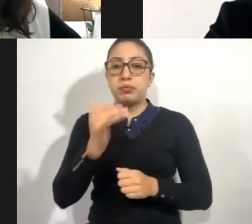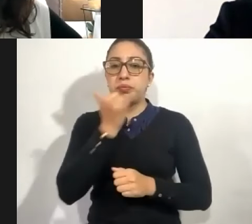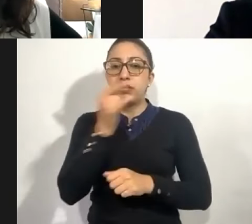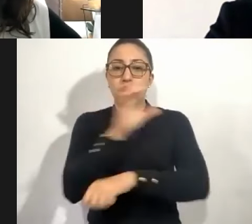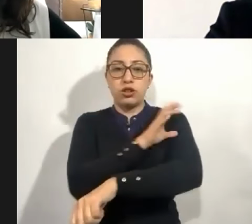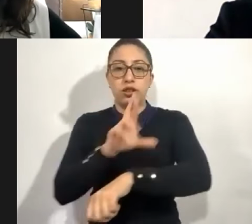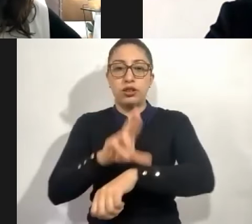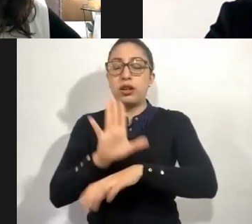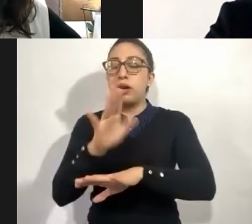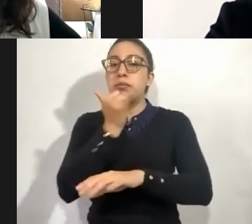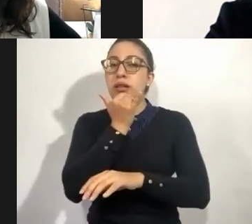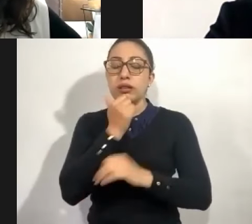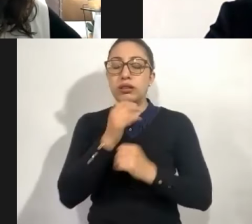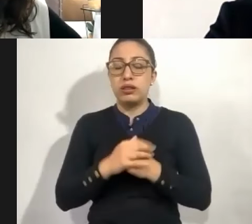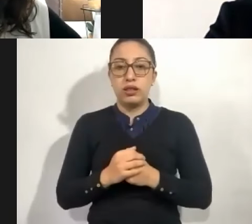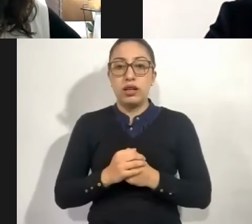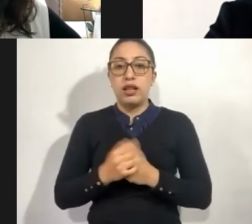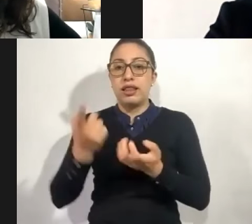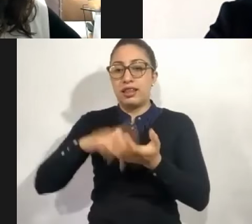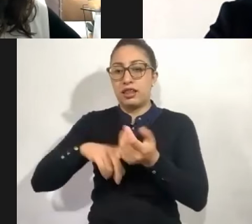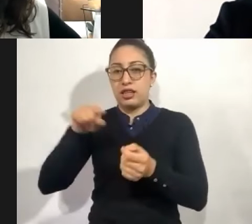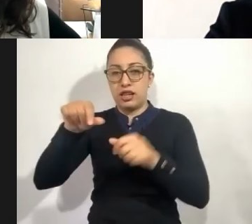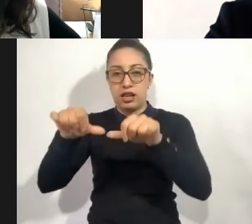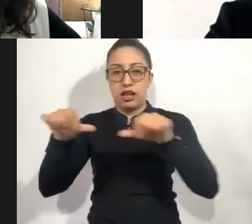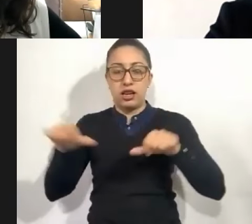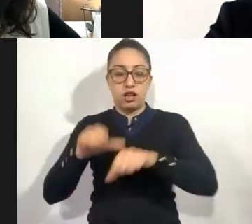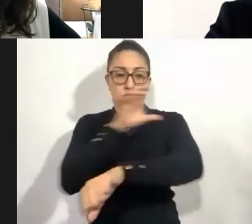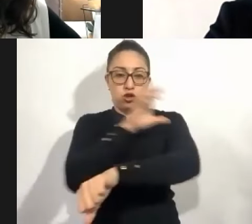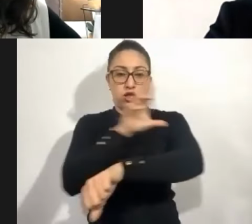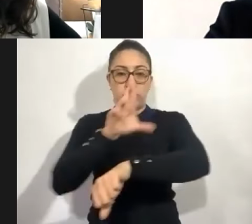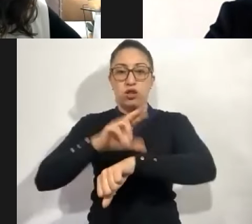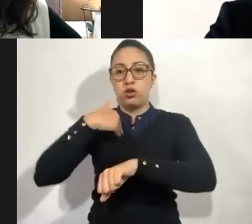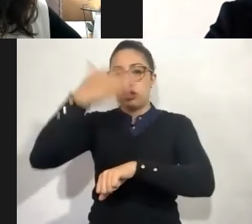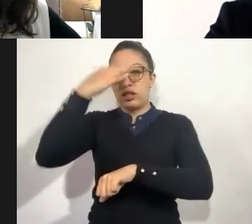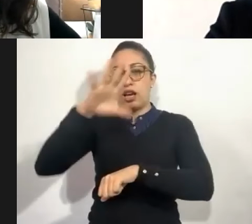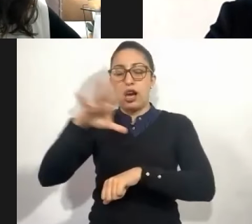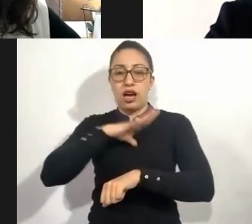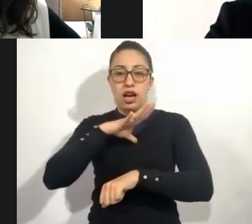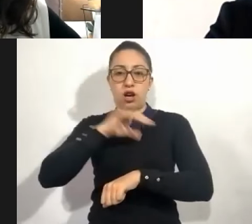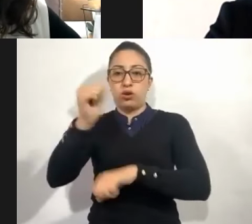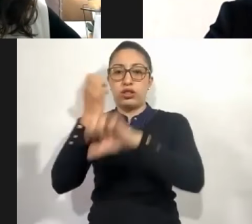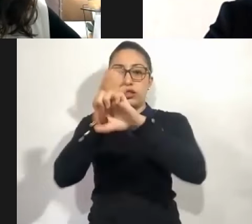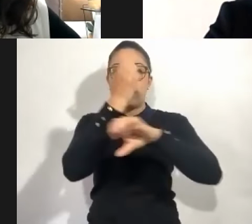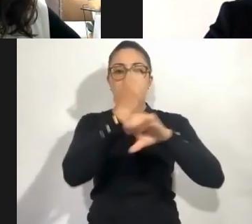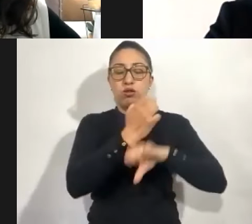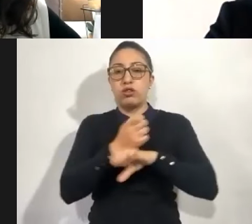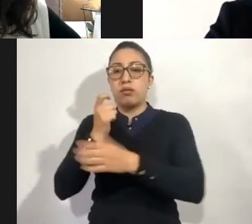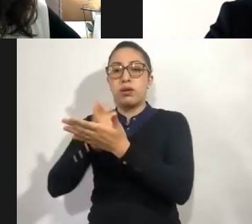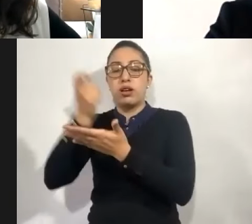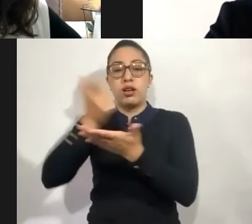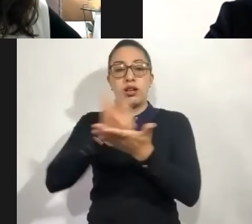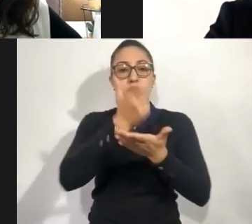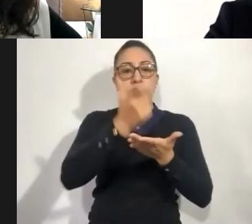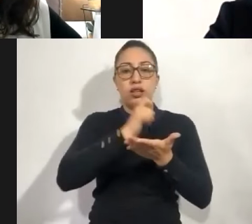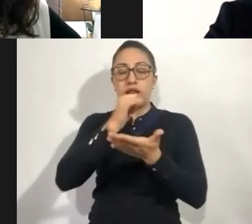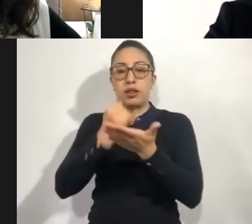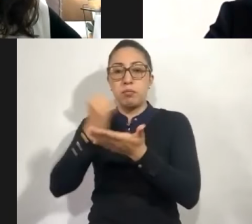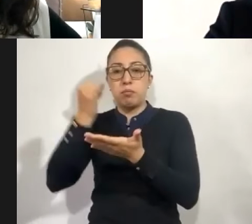finalmente, en la coordinación fiscal con otras entidades que seguimos teniendo problemas con la contribución del impuesto sobre